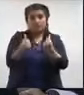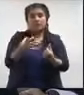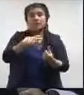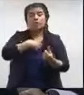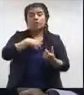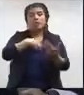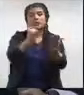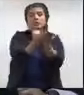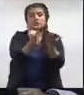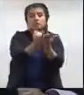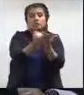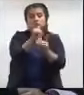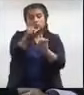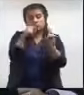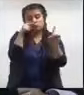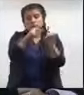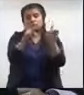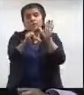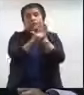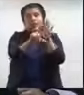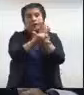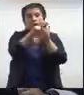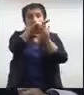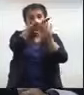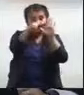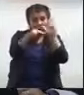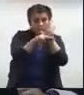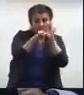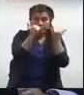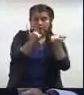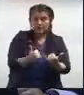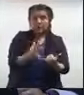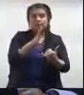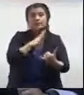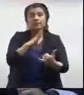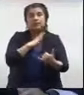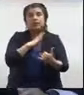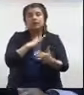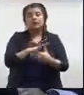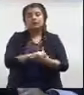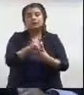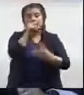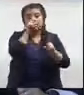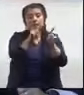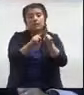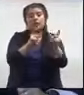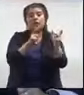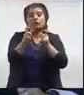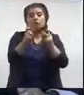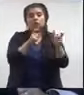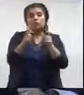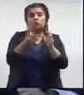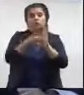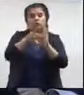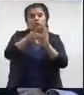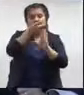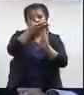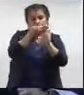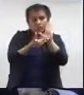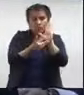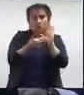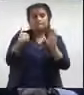De conformidad con las leyes y normas establecidas para el efecto y las regulaciones dictadas por